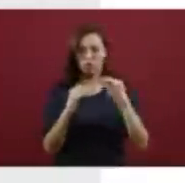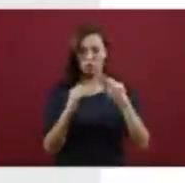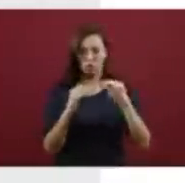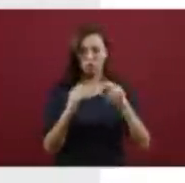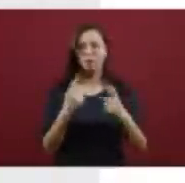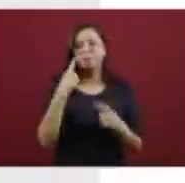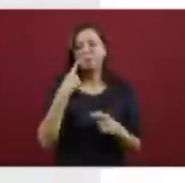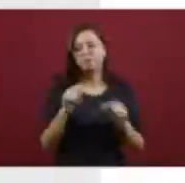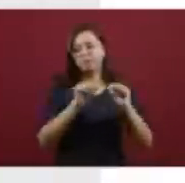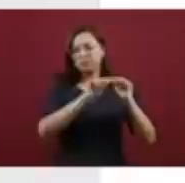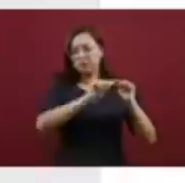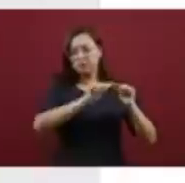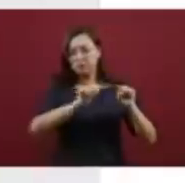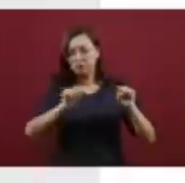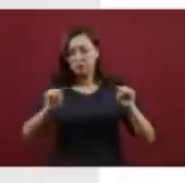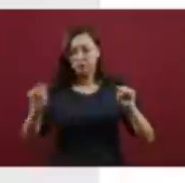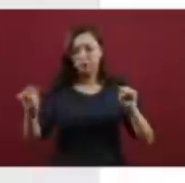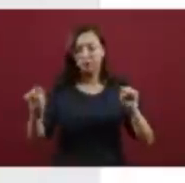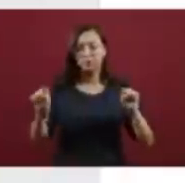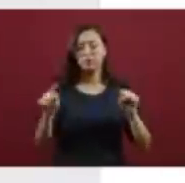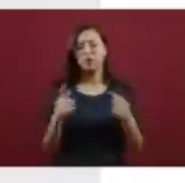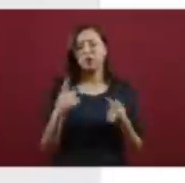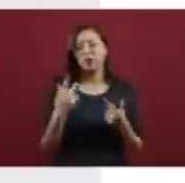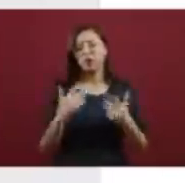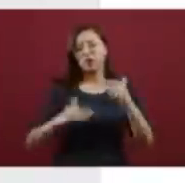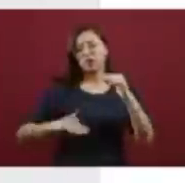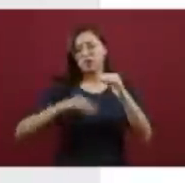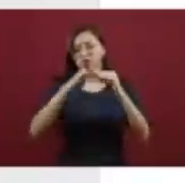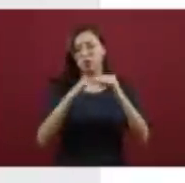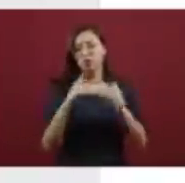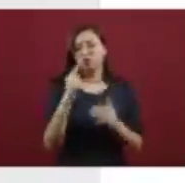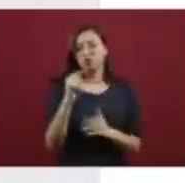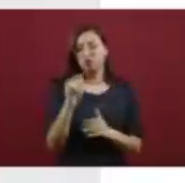es el precio tope inflacionario,